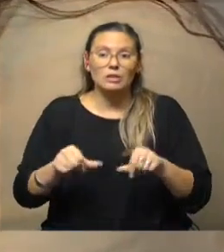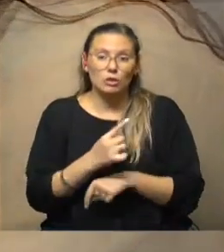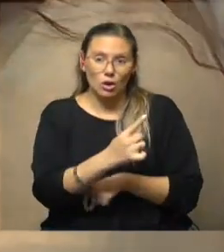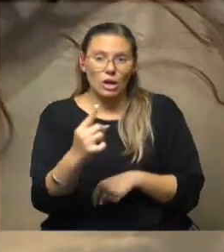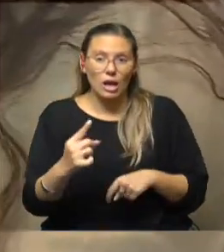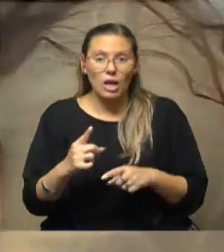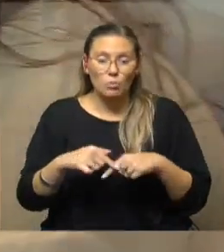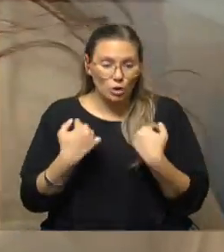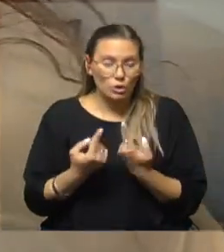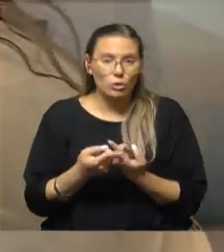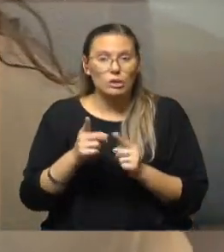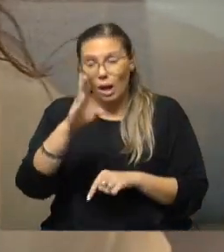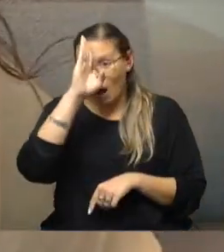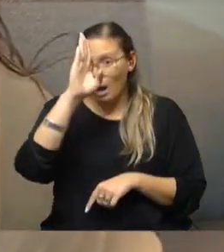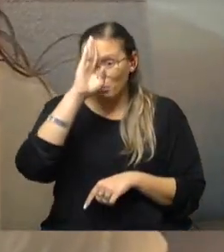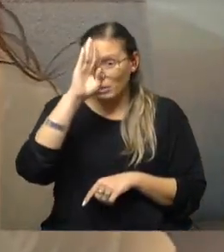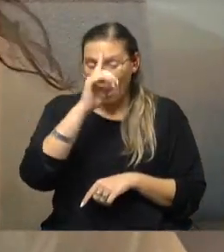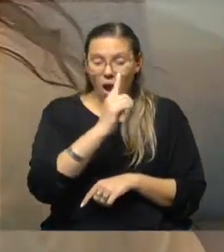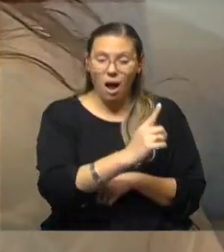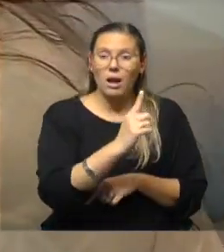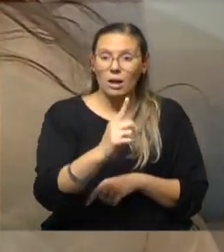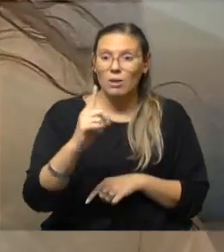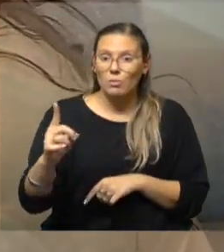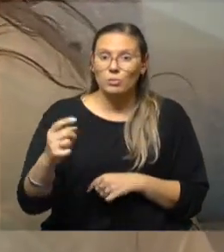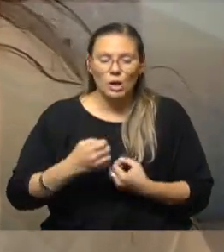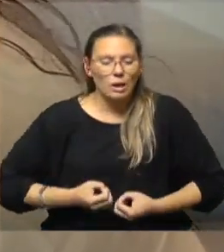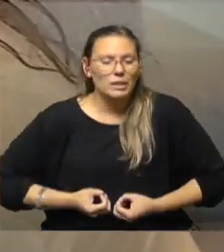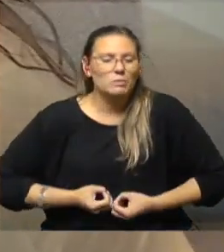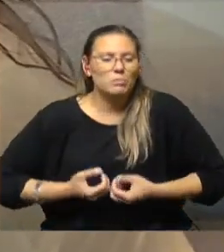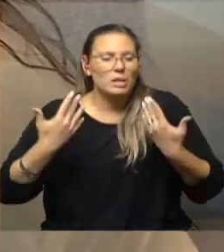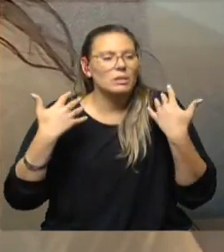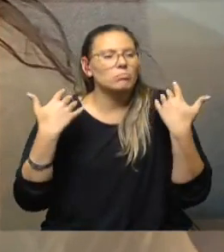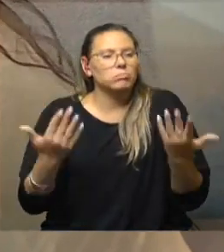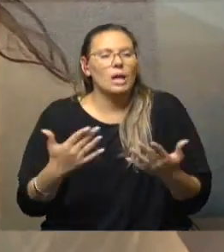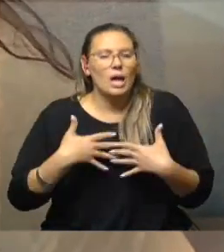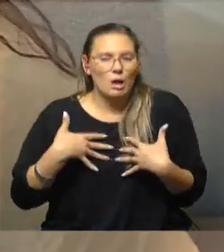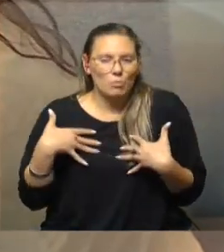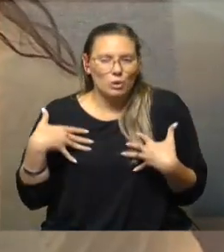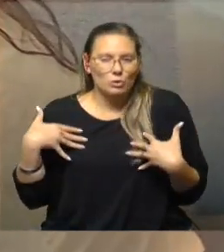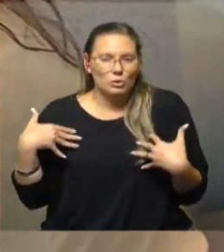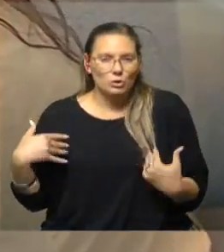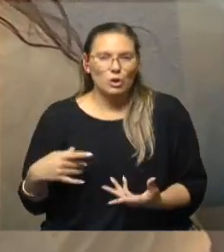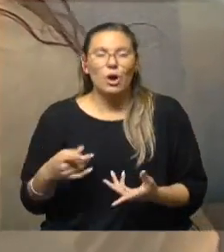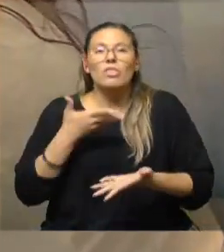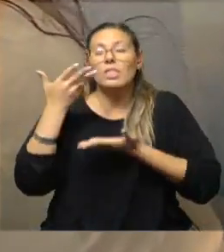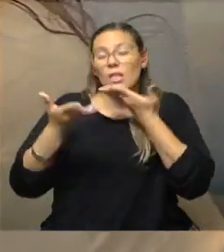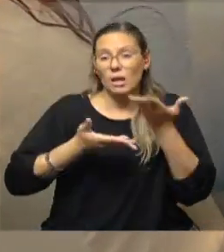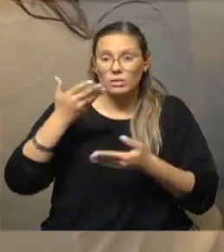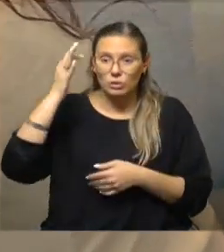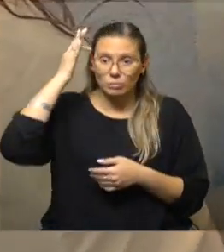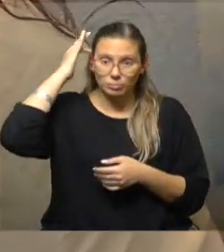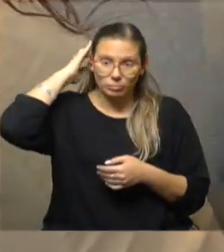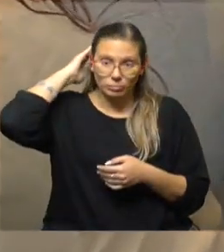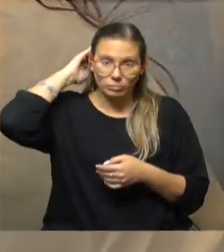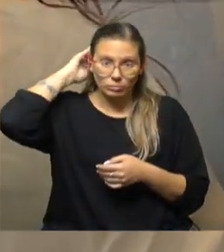territorio común y de aprender de cómo cada una expresa y regala esa emoción en forma de canción. Es